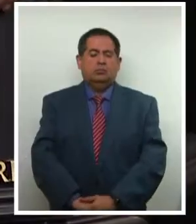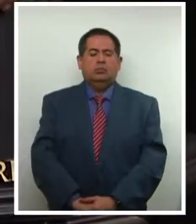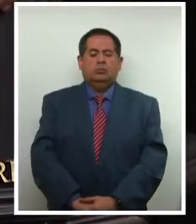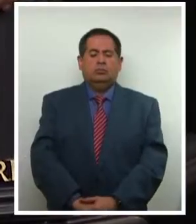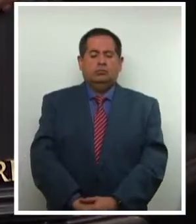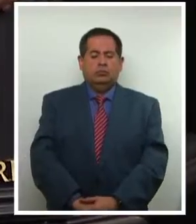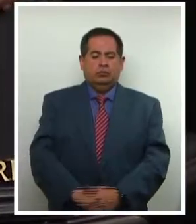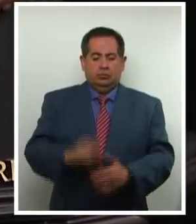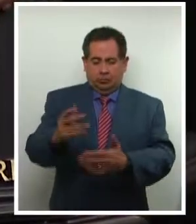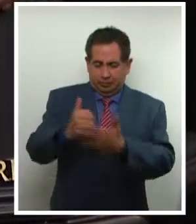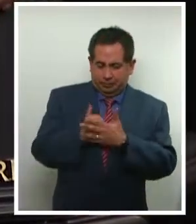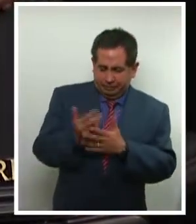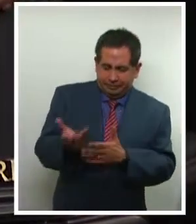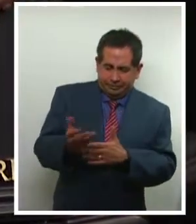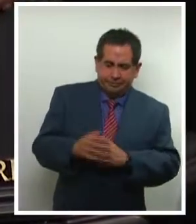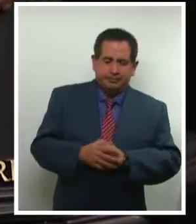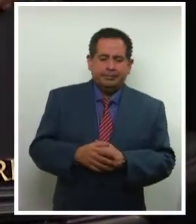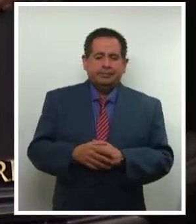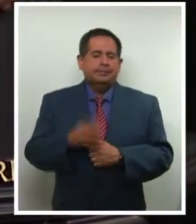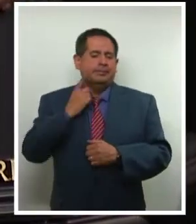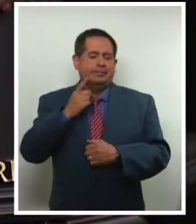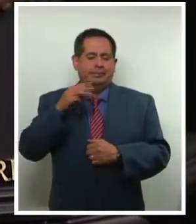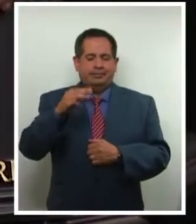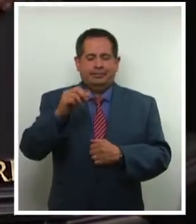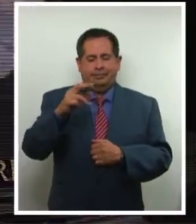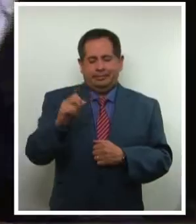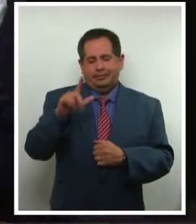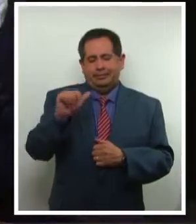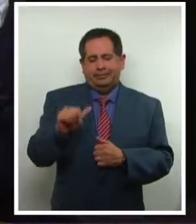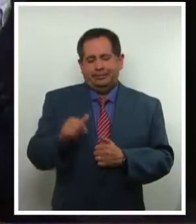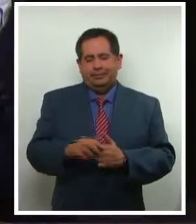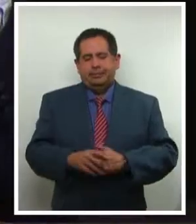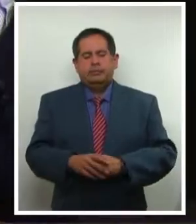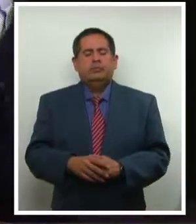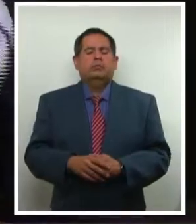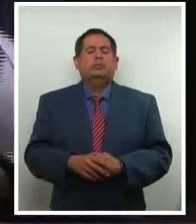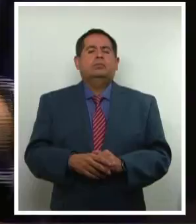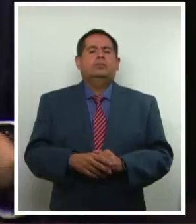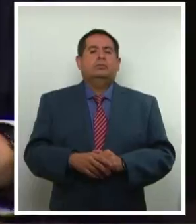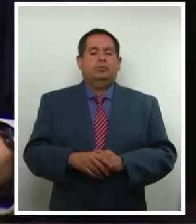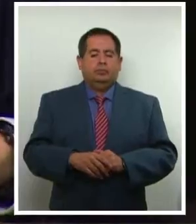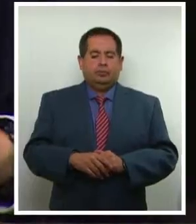¿Me vas a ayudar? Diputada Marcela Lagarde, por favor. No.